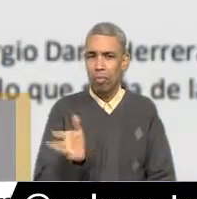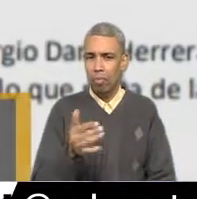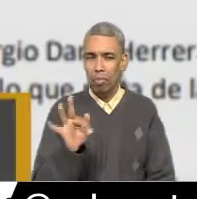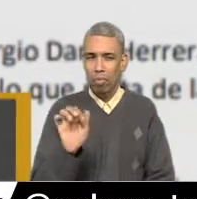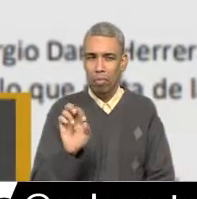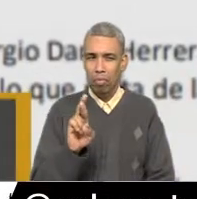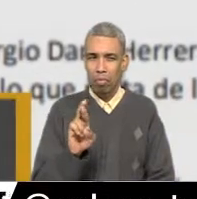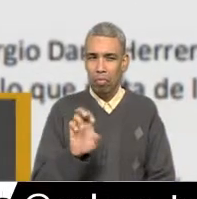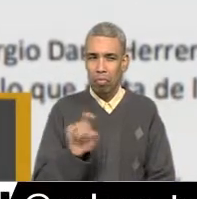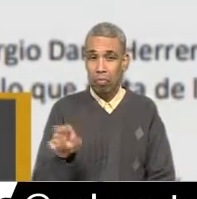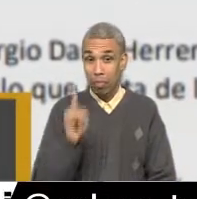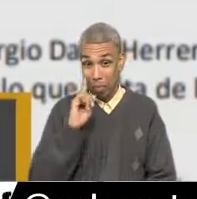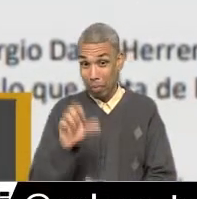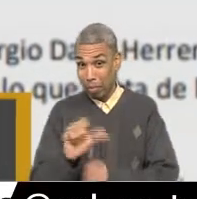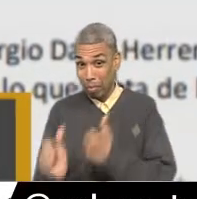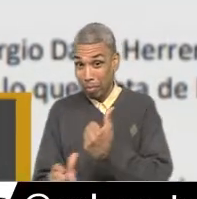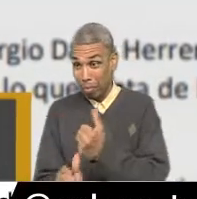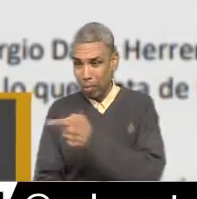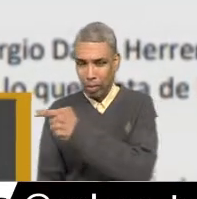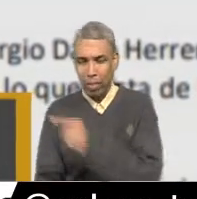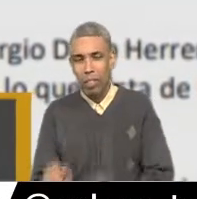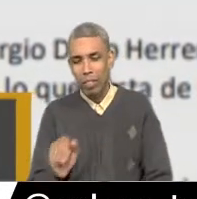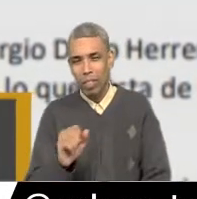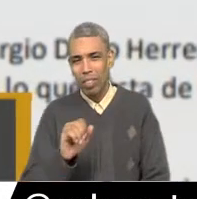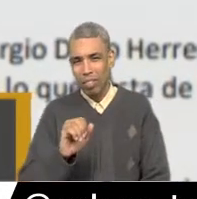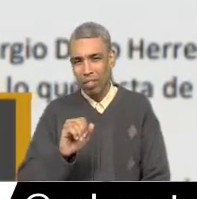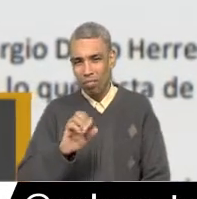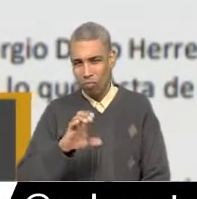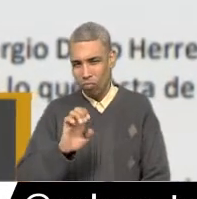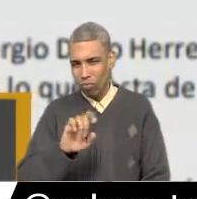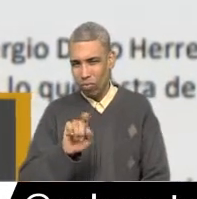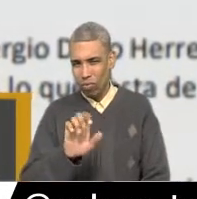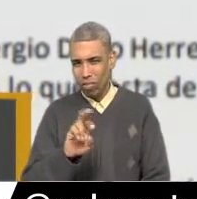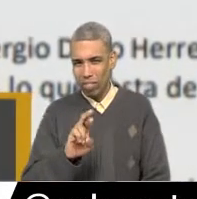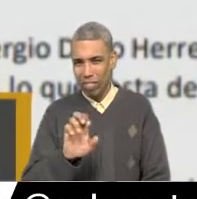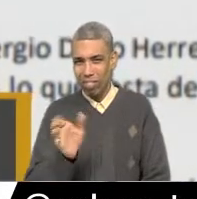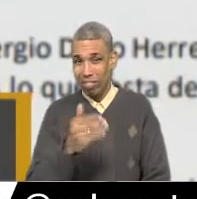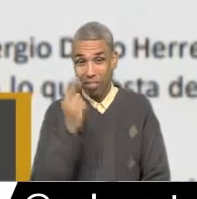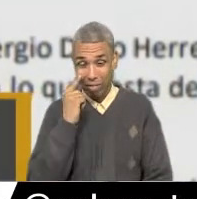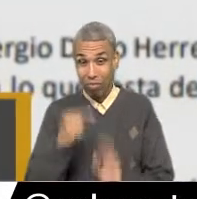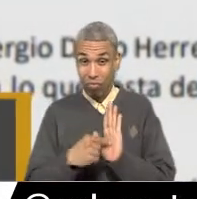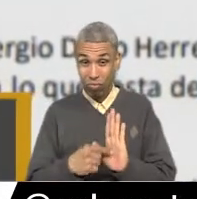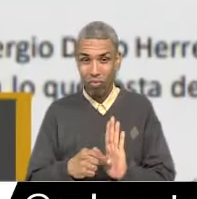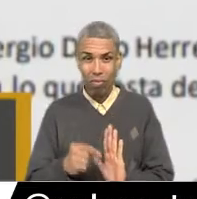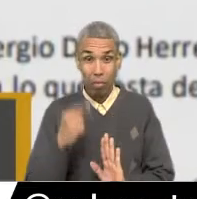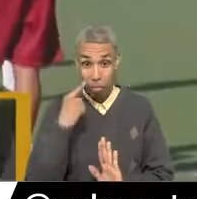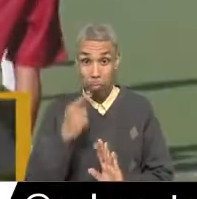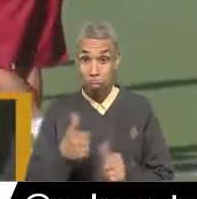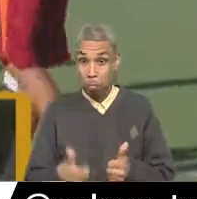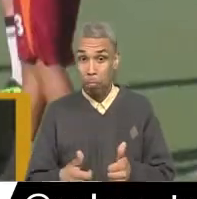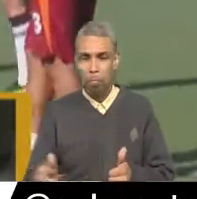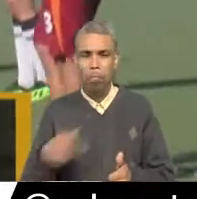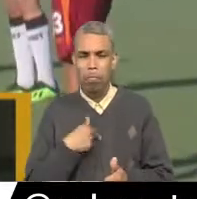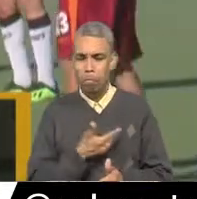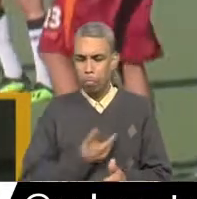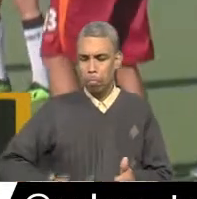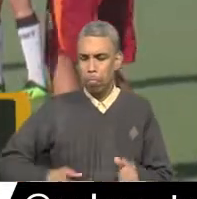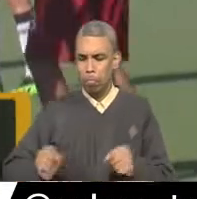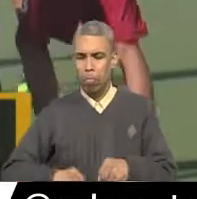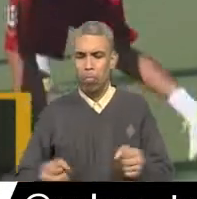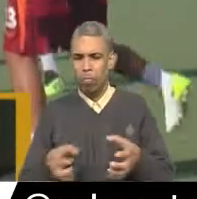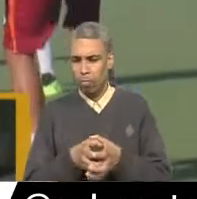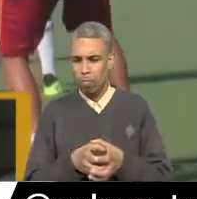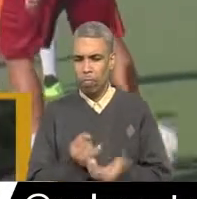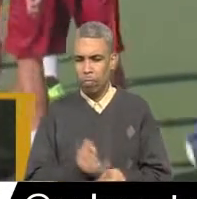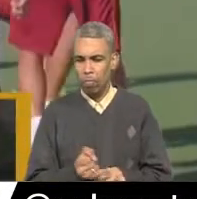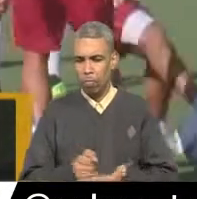del equipo aurinegro en lo que resta de la Liga Águila 2 2018 y las del próximo año. El presidente agregó que con este nuevo cuerpo técnico se busca